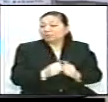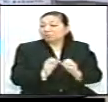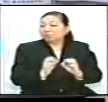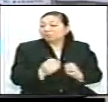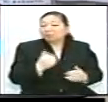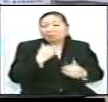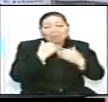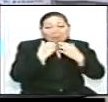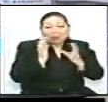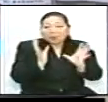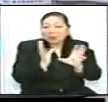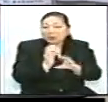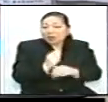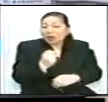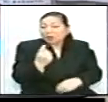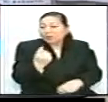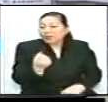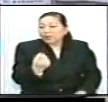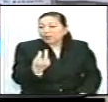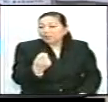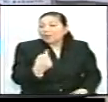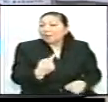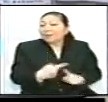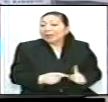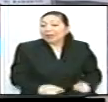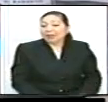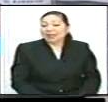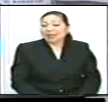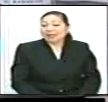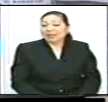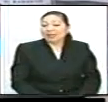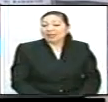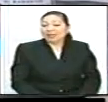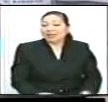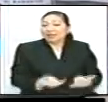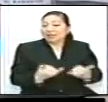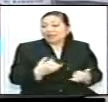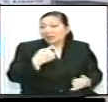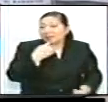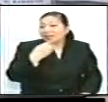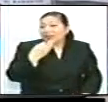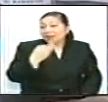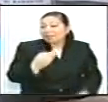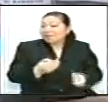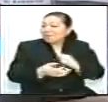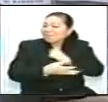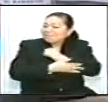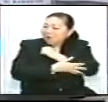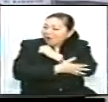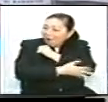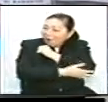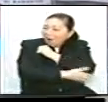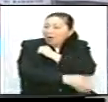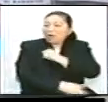ya no importa, lo ajustamos a 11 o 12. Pero ese es, pues, ese, la verdad que es pobre, pues.